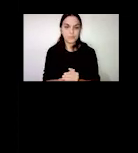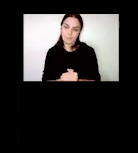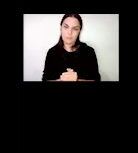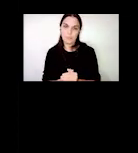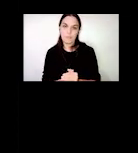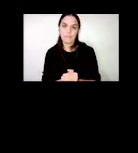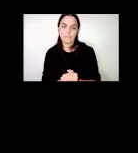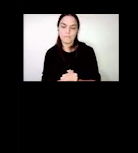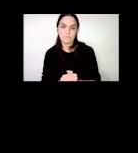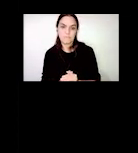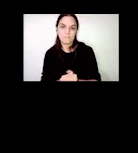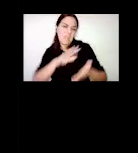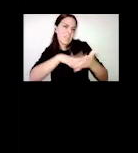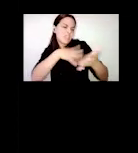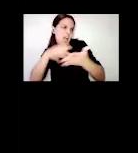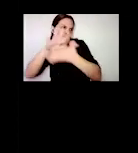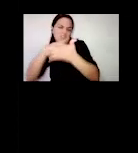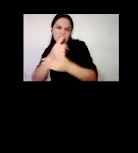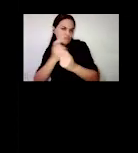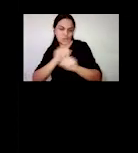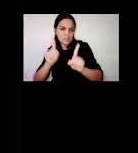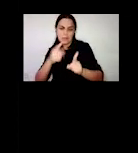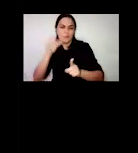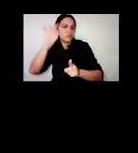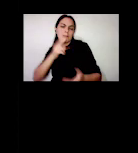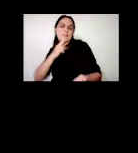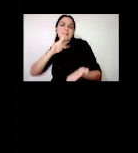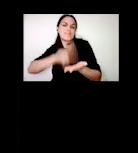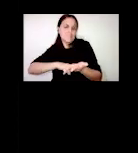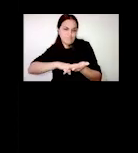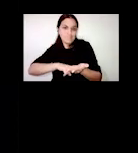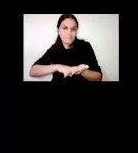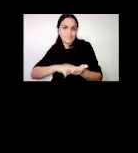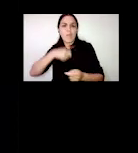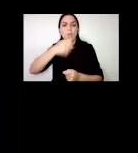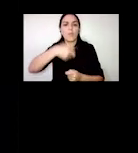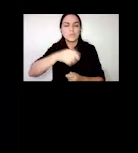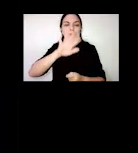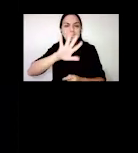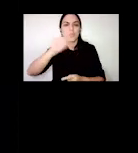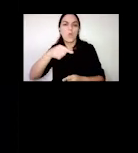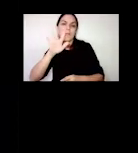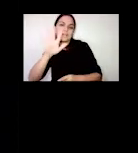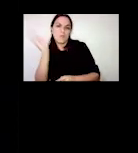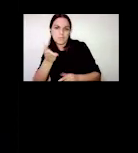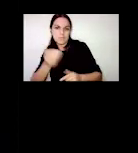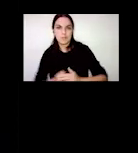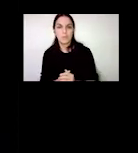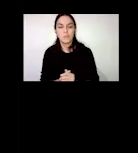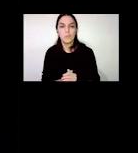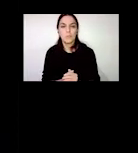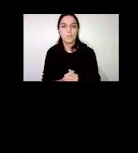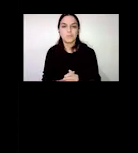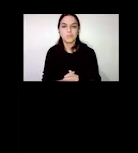aplicar ningún tipo de tabla, sino que va a tributar a una alícuota plana del 0,5%. Bueno, ustedes